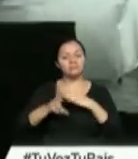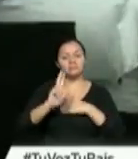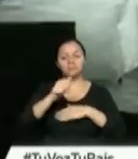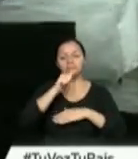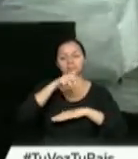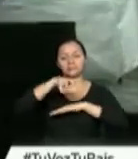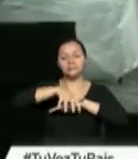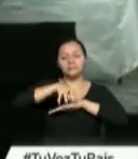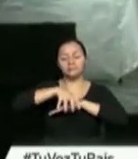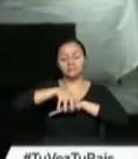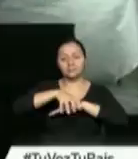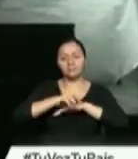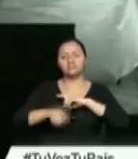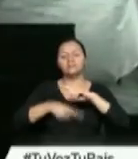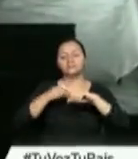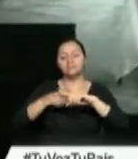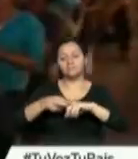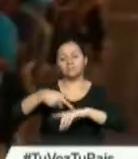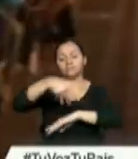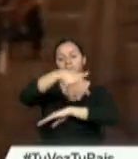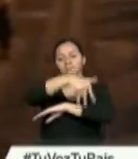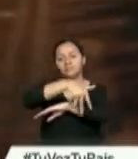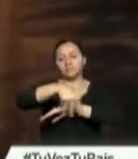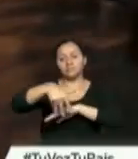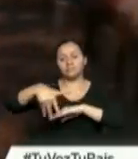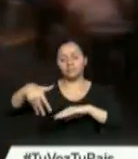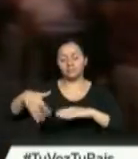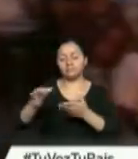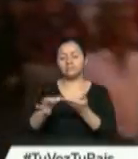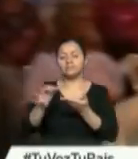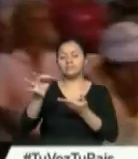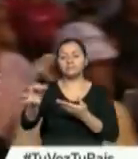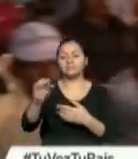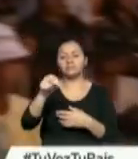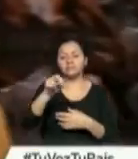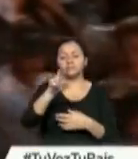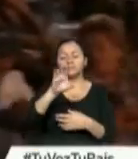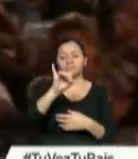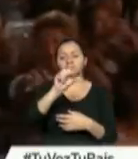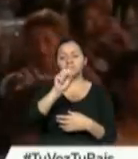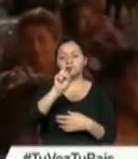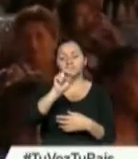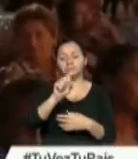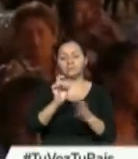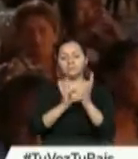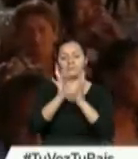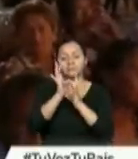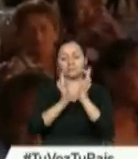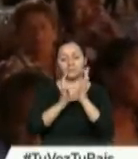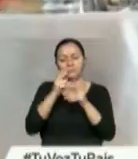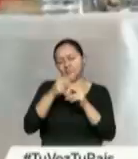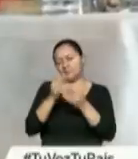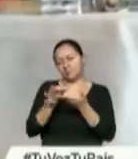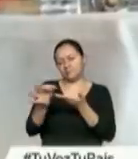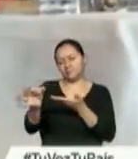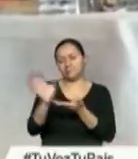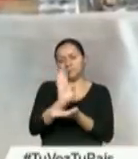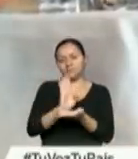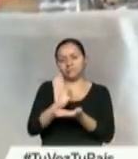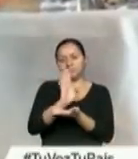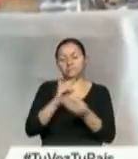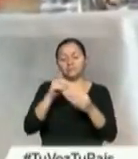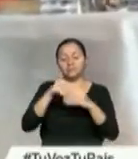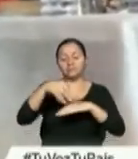de la primera etapa del sistema de agua potable para el sector Narcisa de Jesús y la construcción del sistema de alcantarillado sanitario para